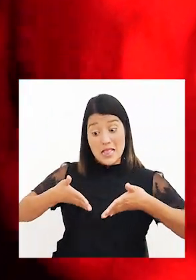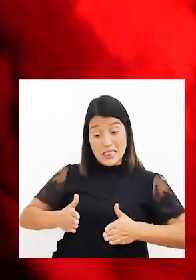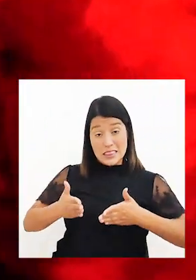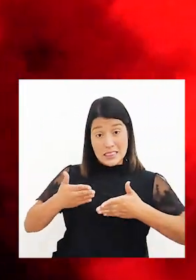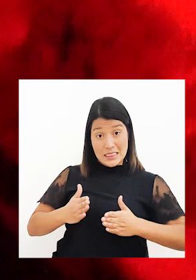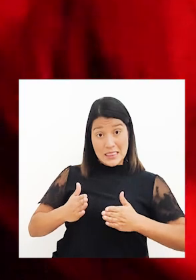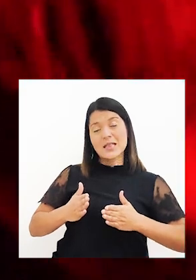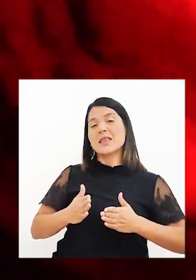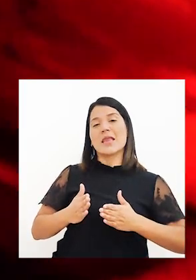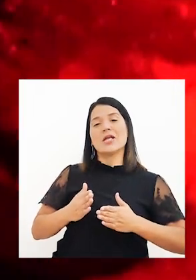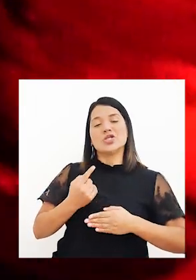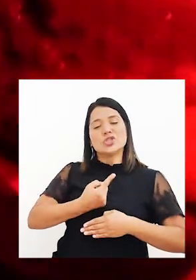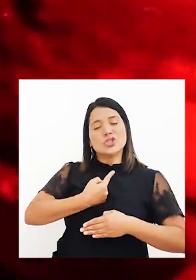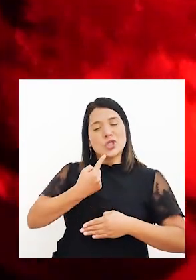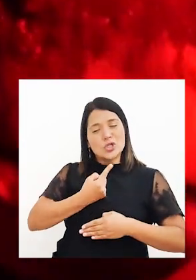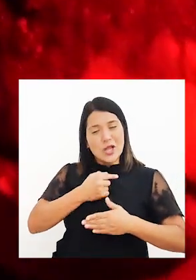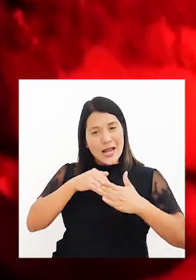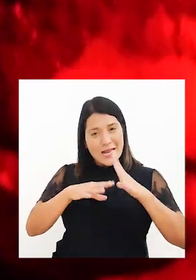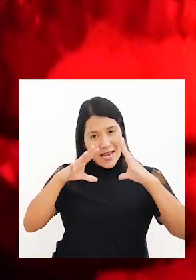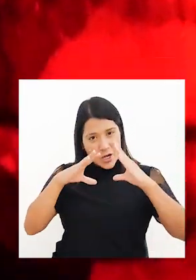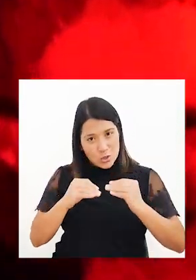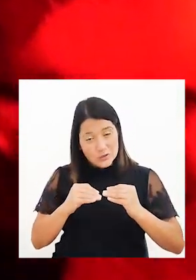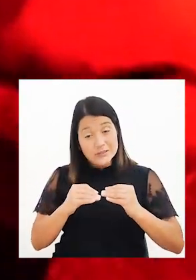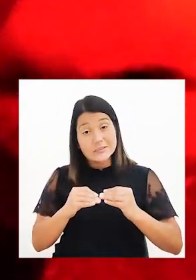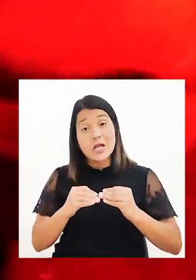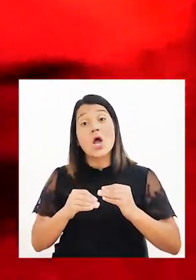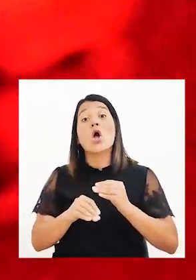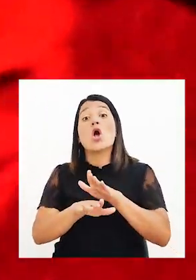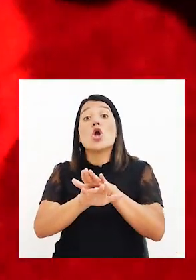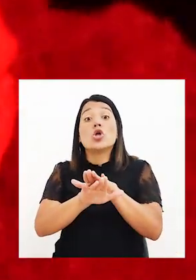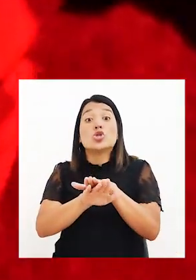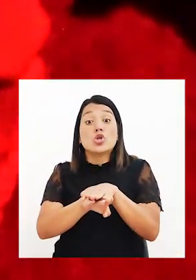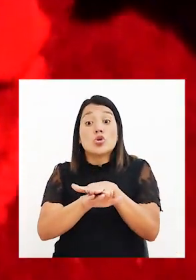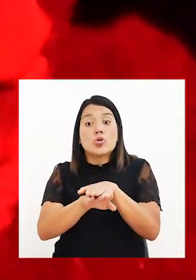nocturno, ellas salen del mar.